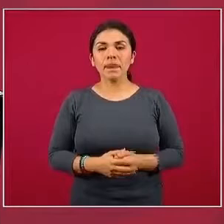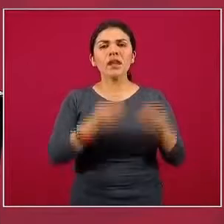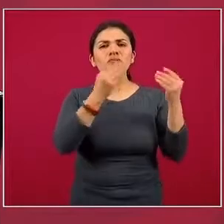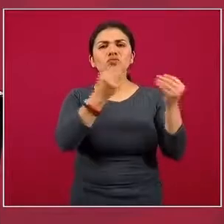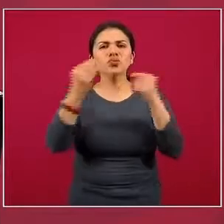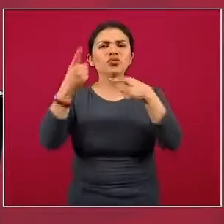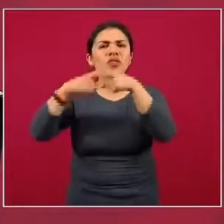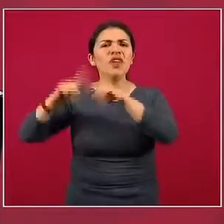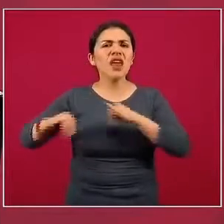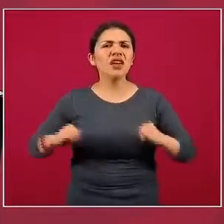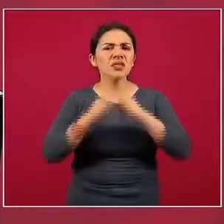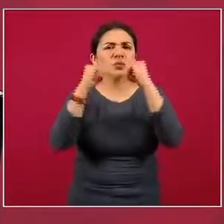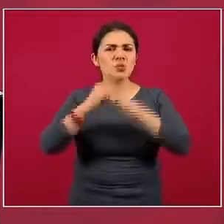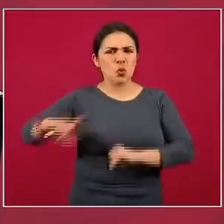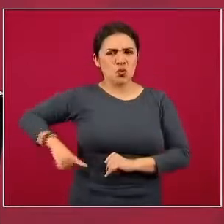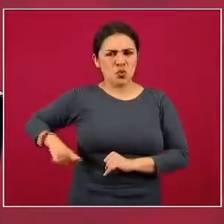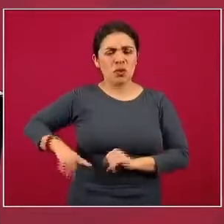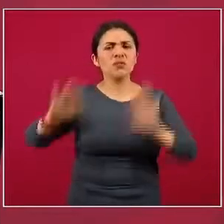dependencias gubernamentales